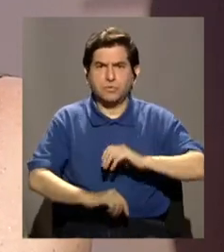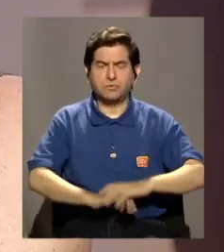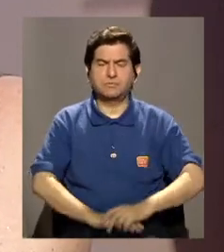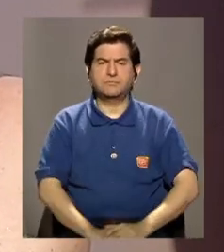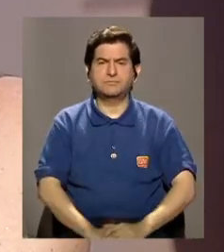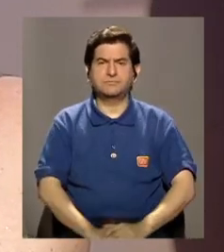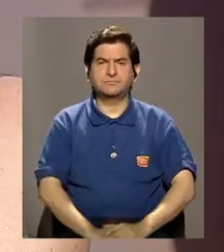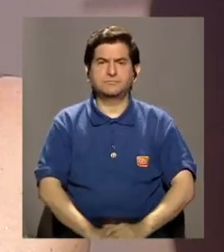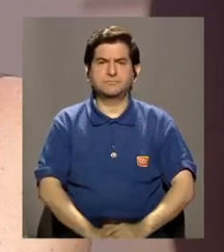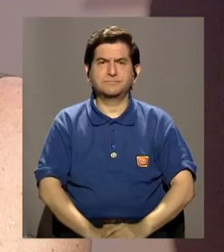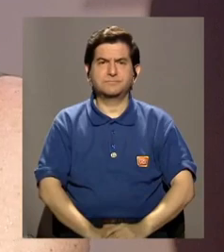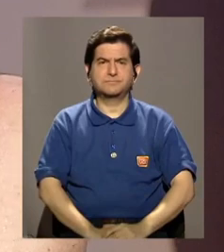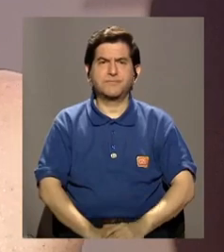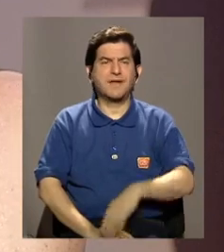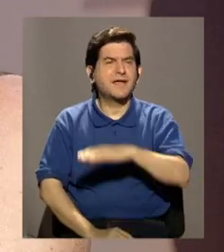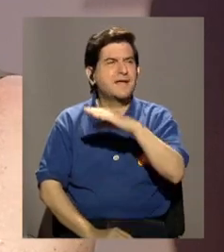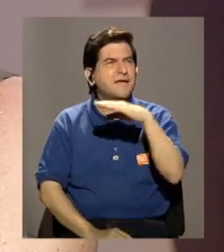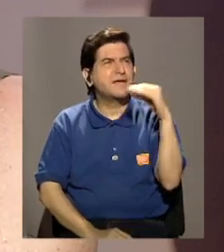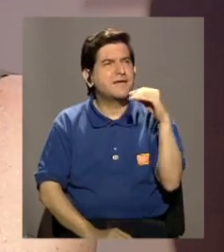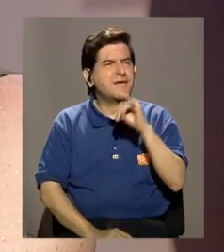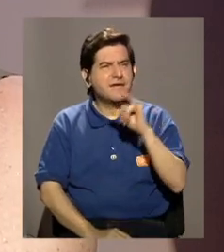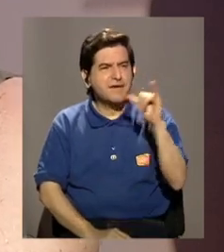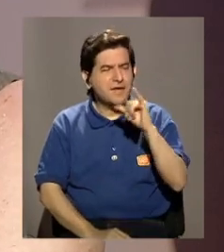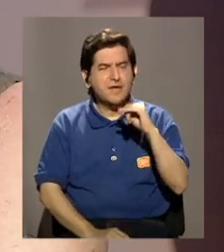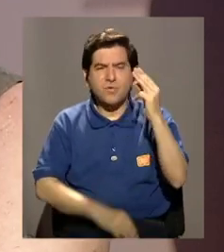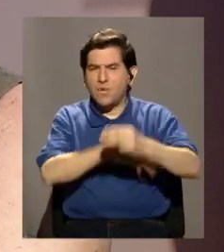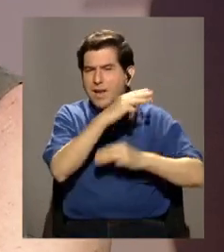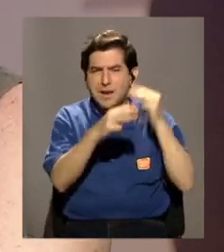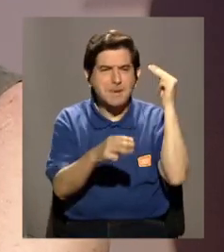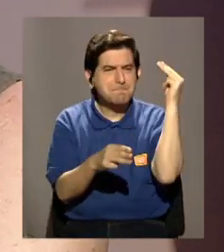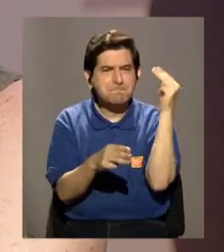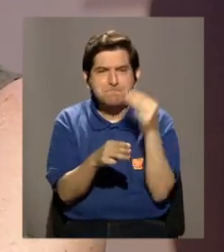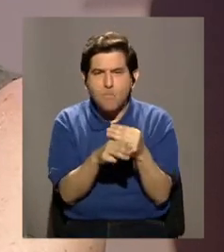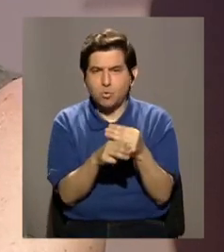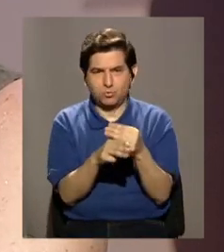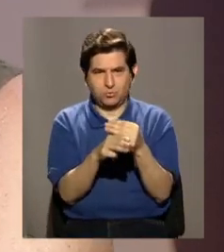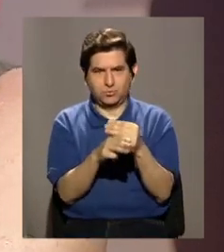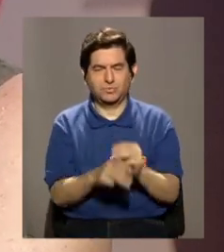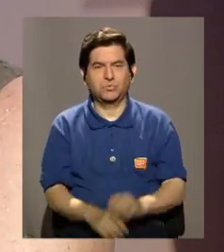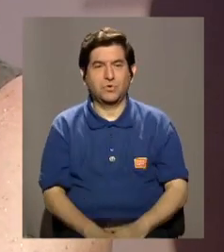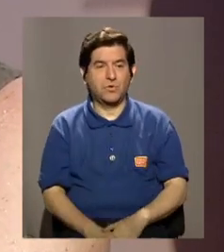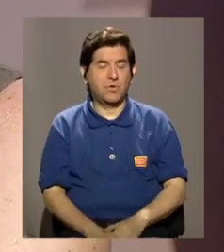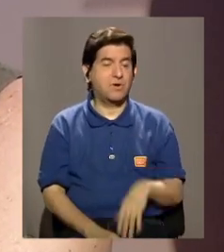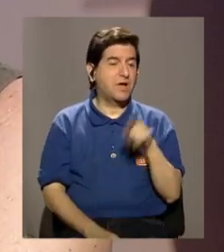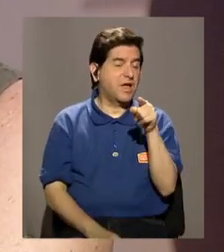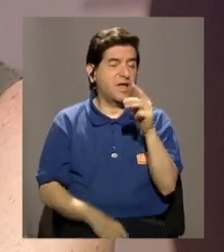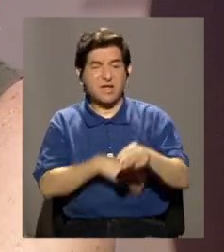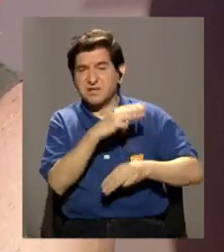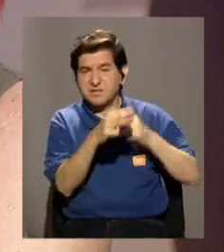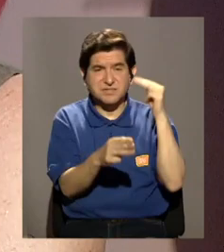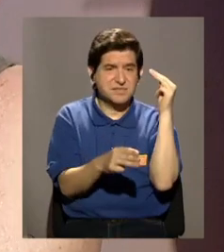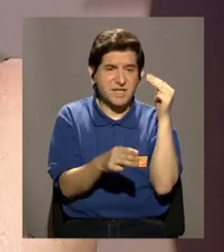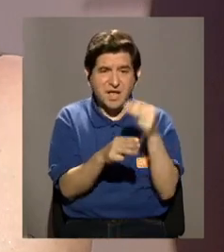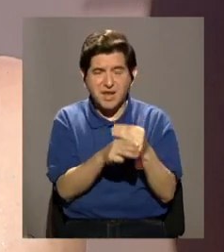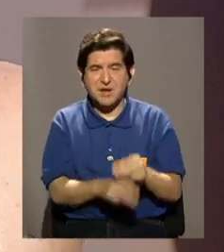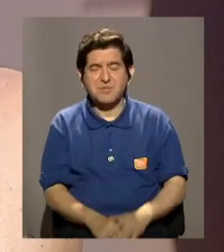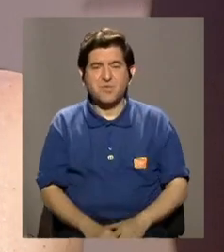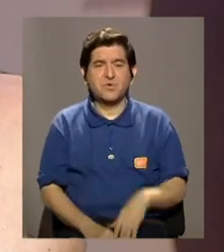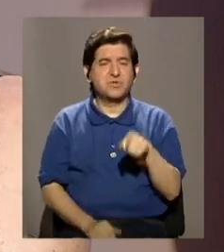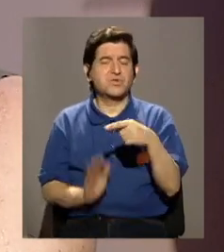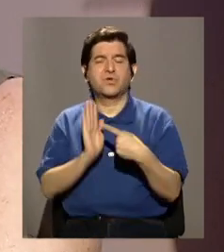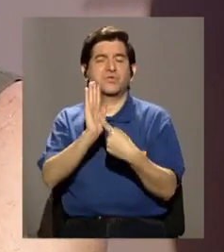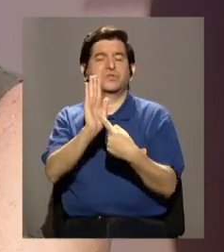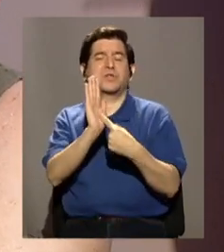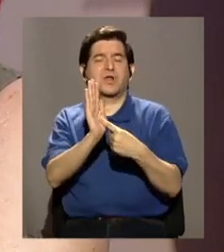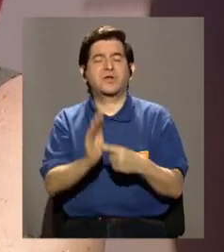y del y también de un mundo que es este mundo de de los reality shows